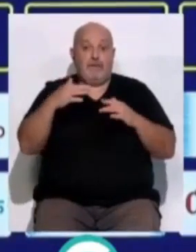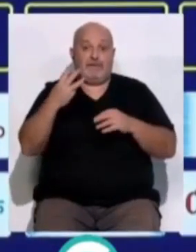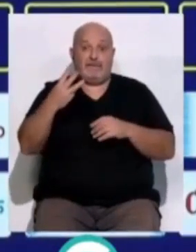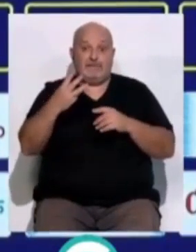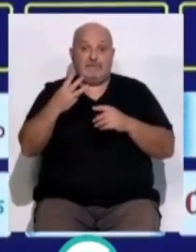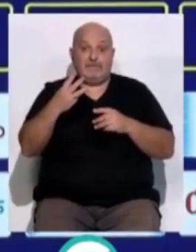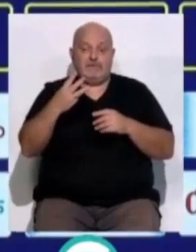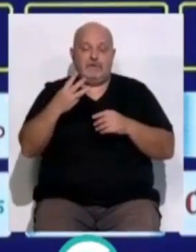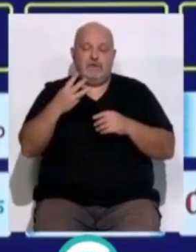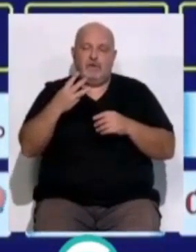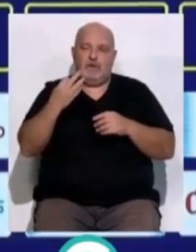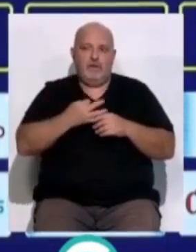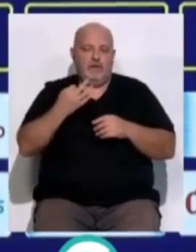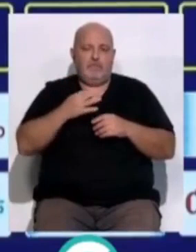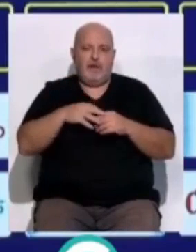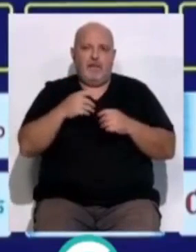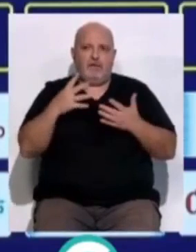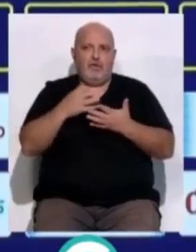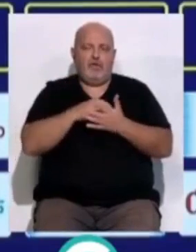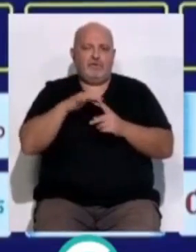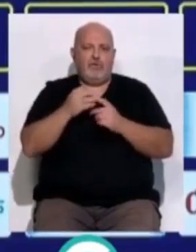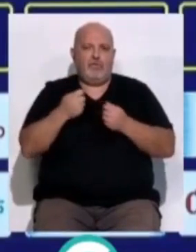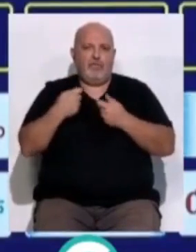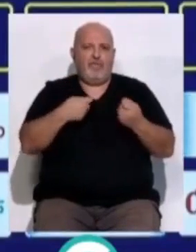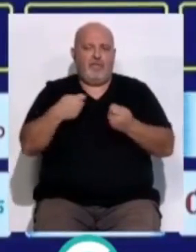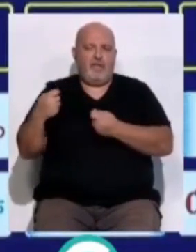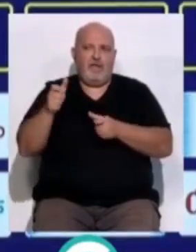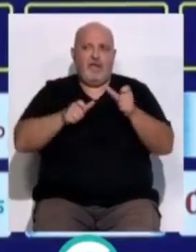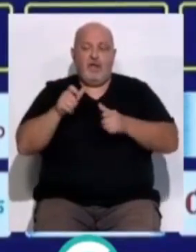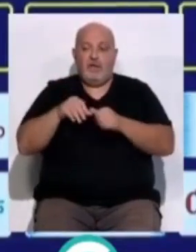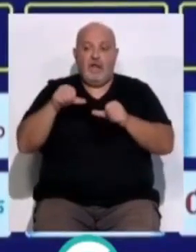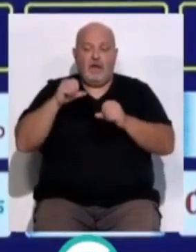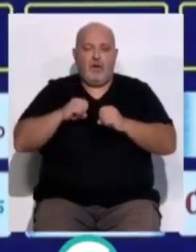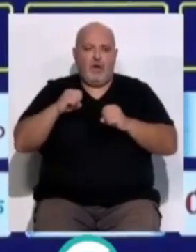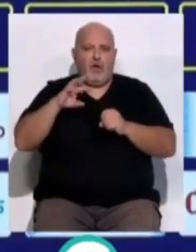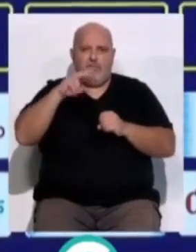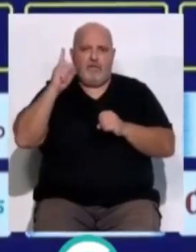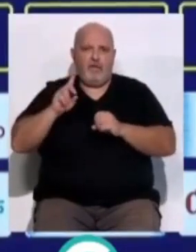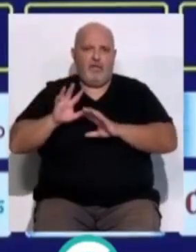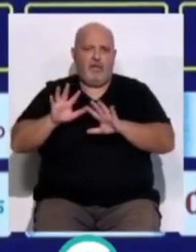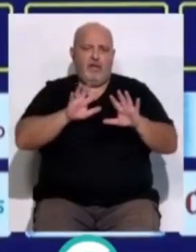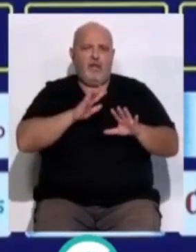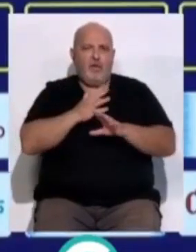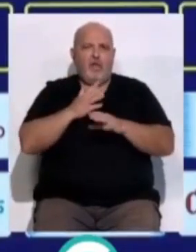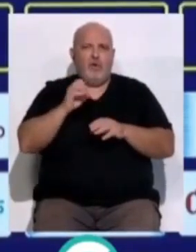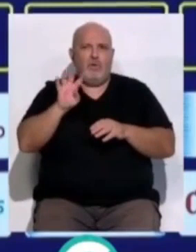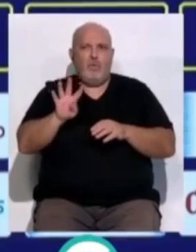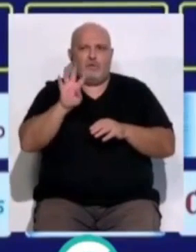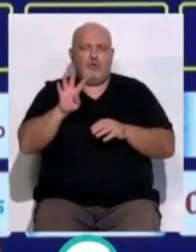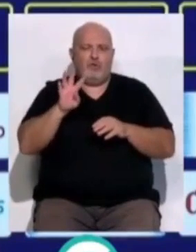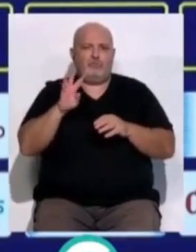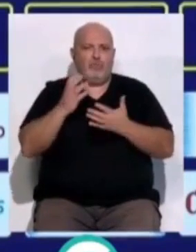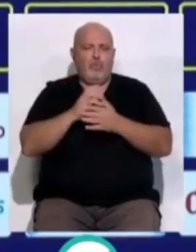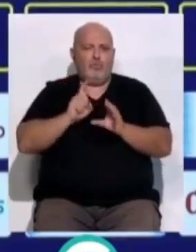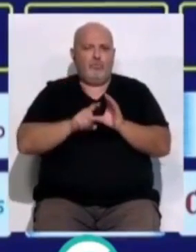bueno, es propicio para que haya situaciones de gente que no está jugando hasta ahora. No nos olvidemos que hasta la jornada 4 todo